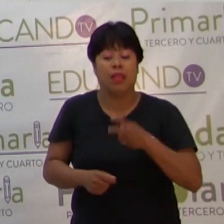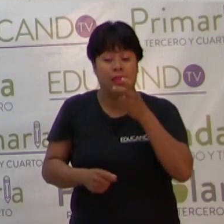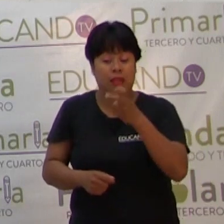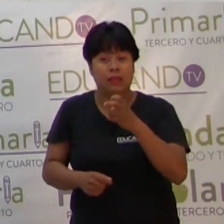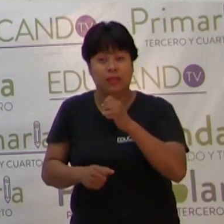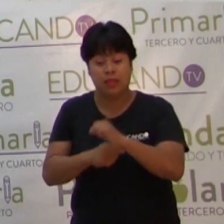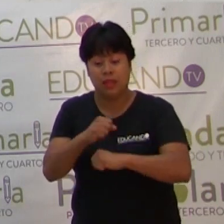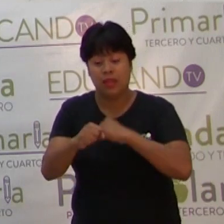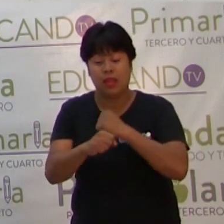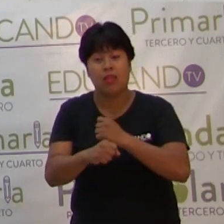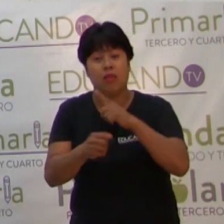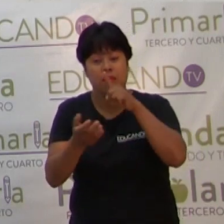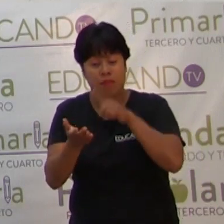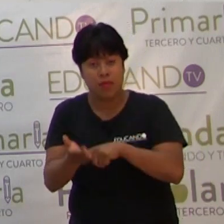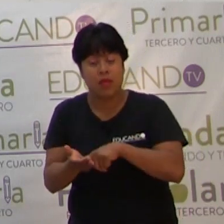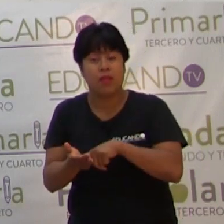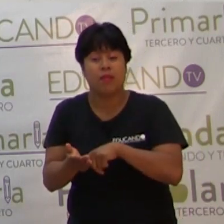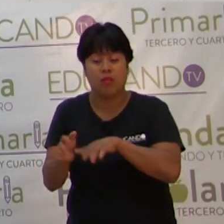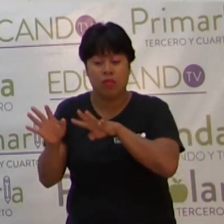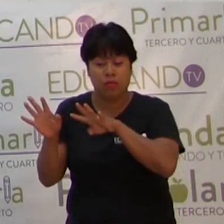año